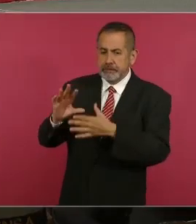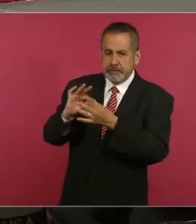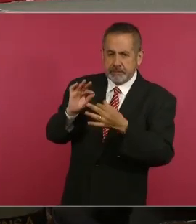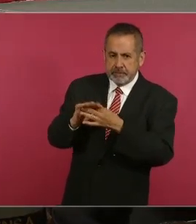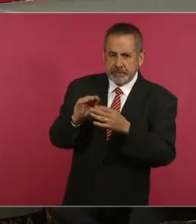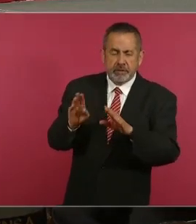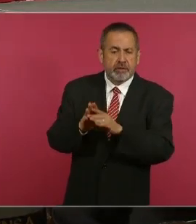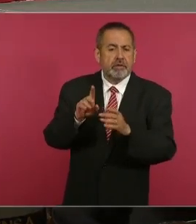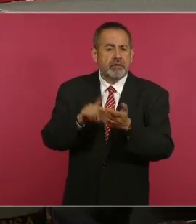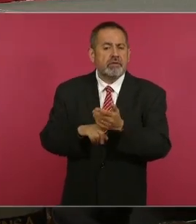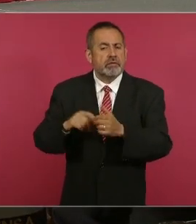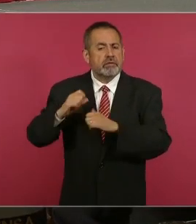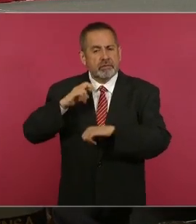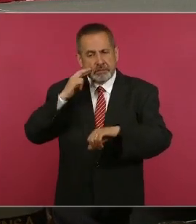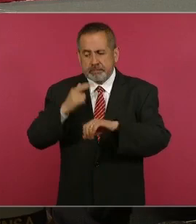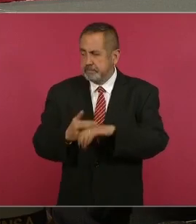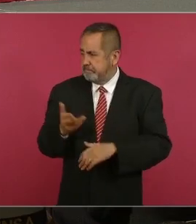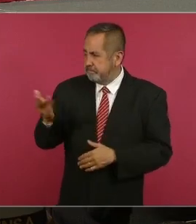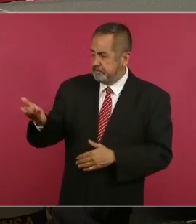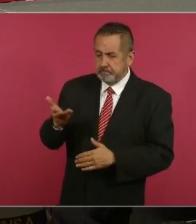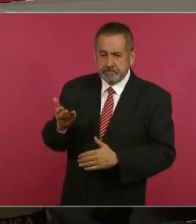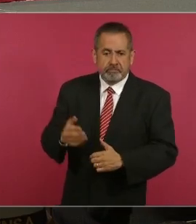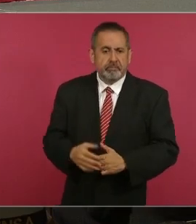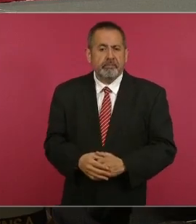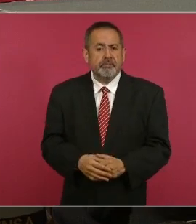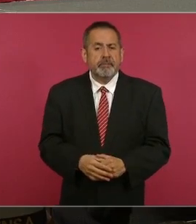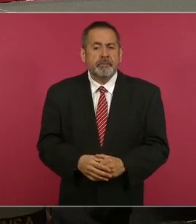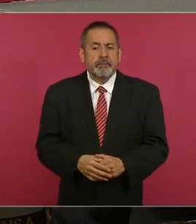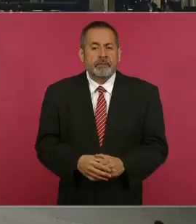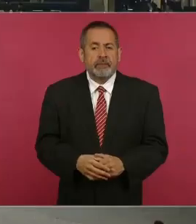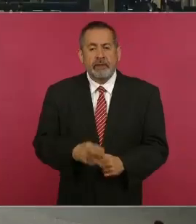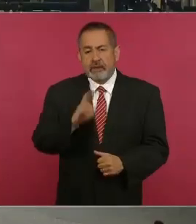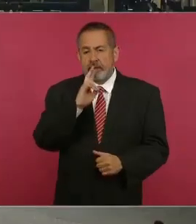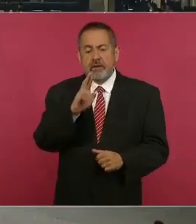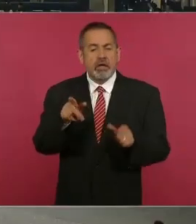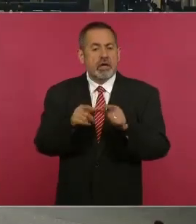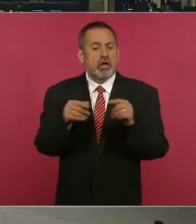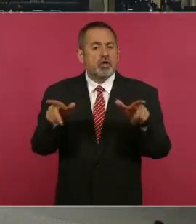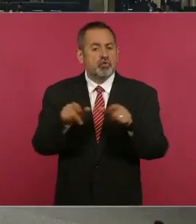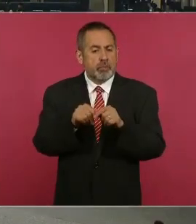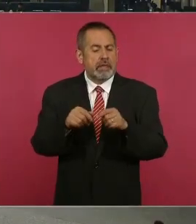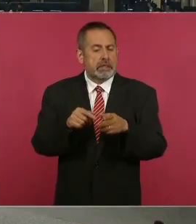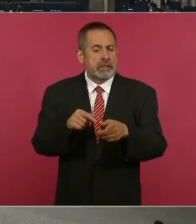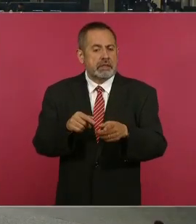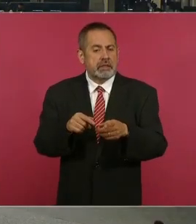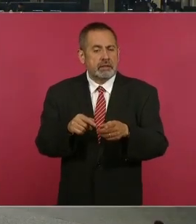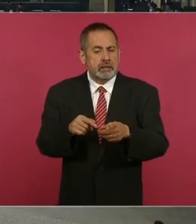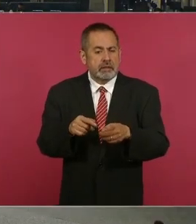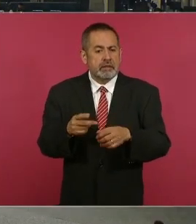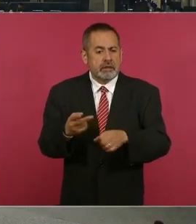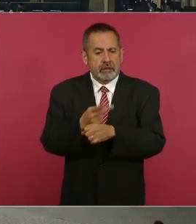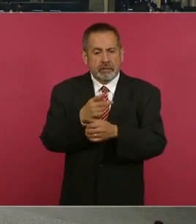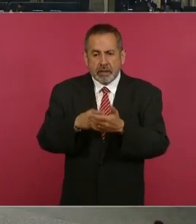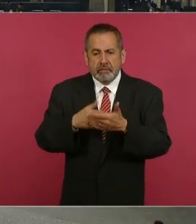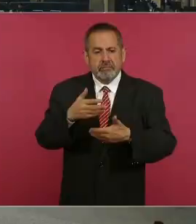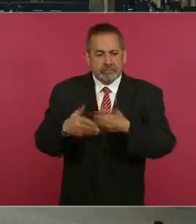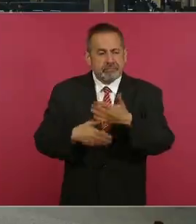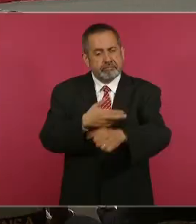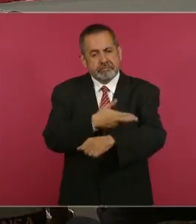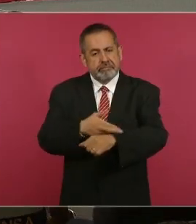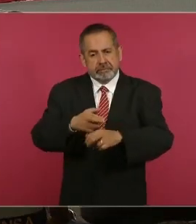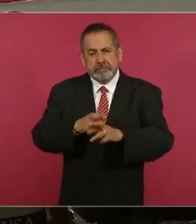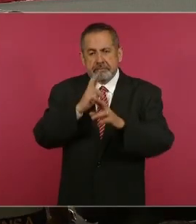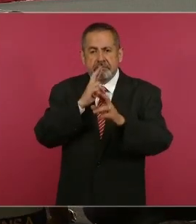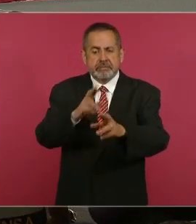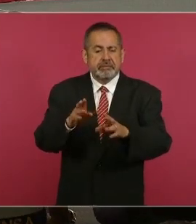las áreas encargadas, señor presidente, que es el resumen de todo lo que han estado